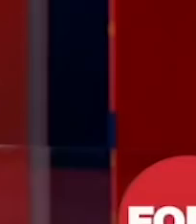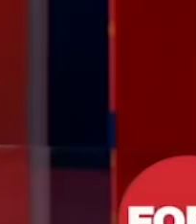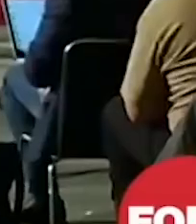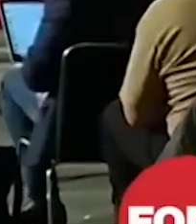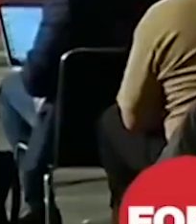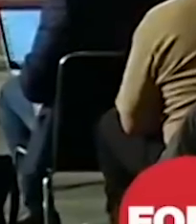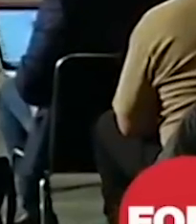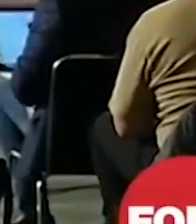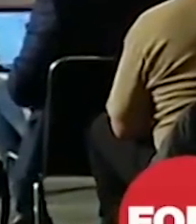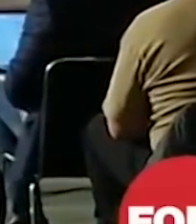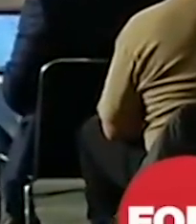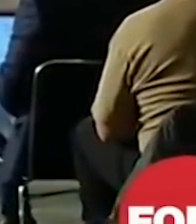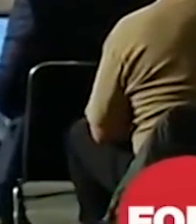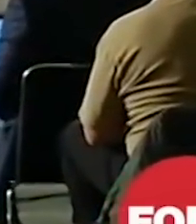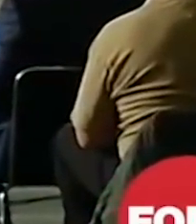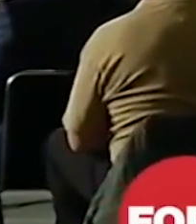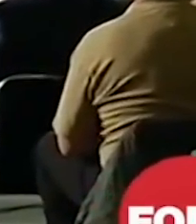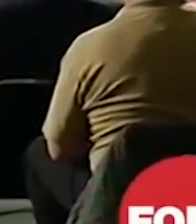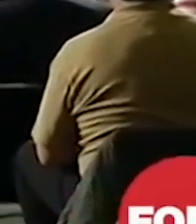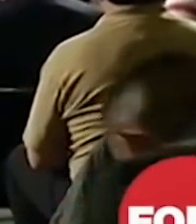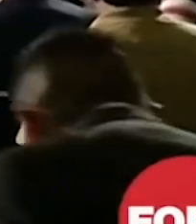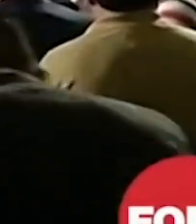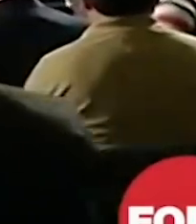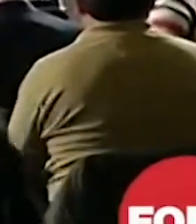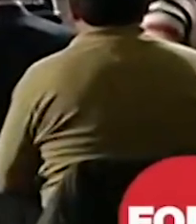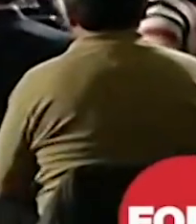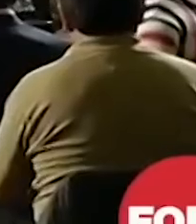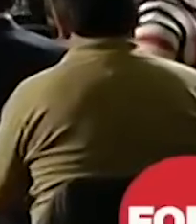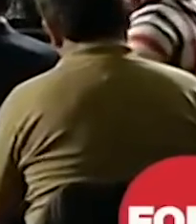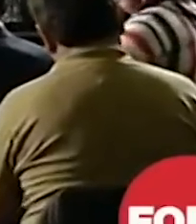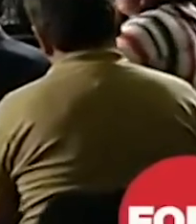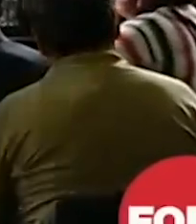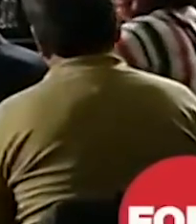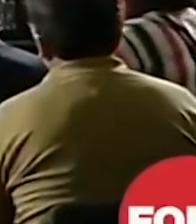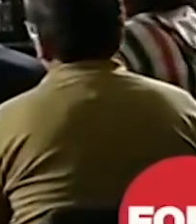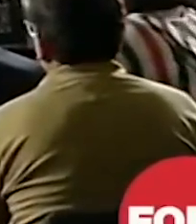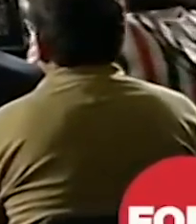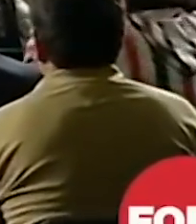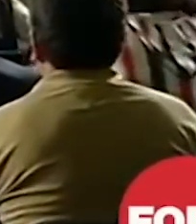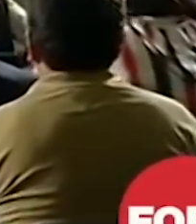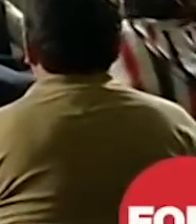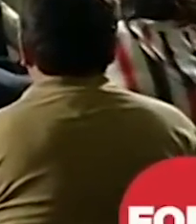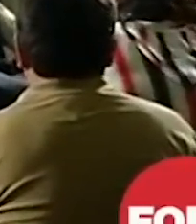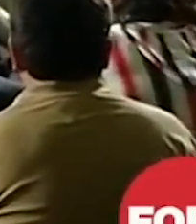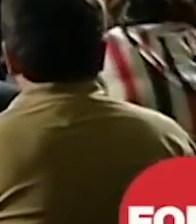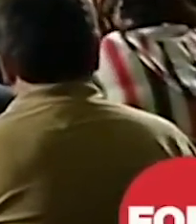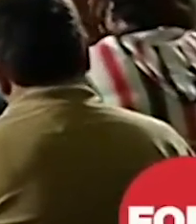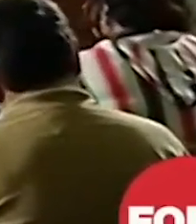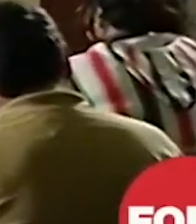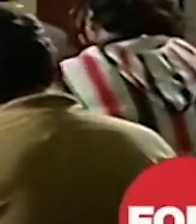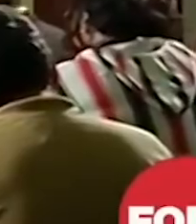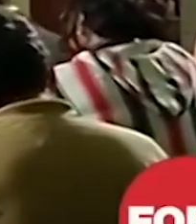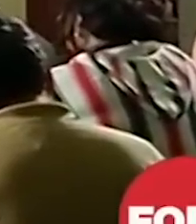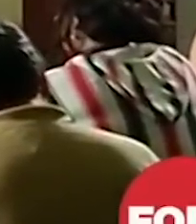la conferencia cotidiana, la conferencia diaria. Ahí tienen ustedes sobre la situación del COVID-19, del coronavirus